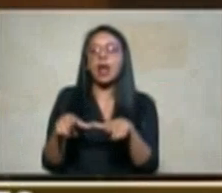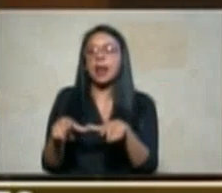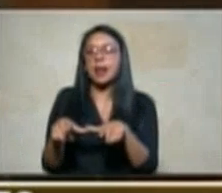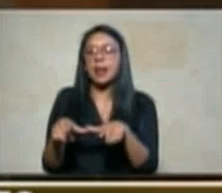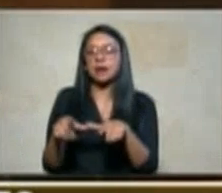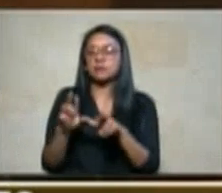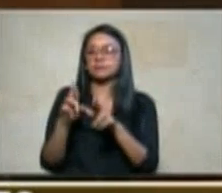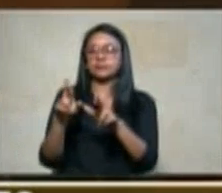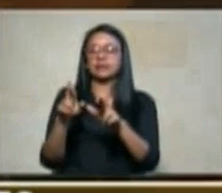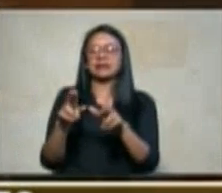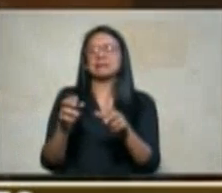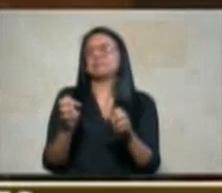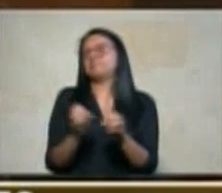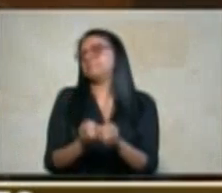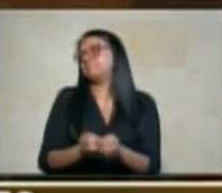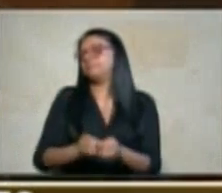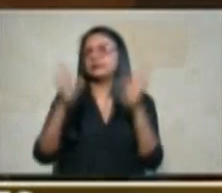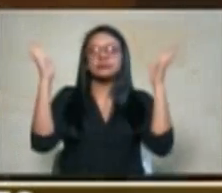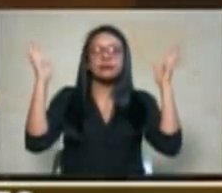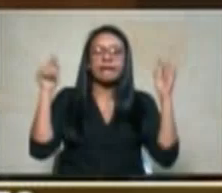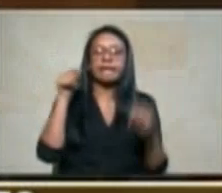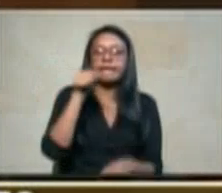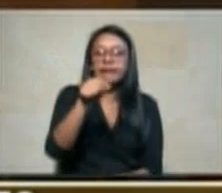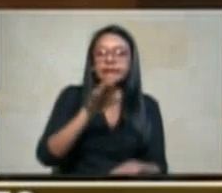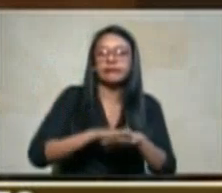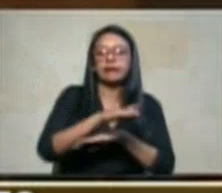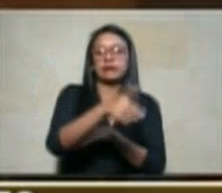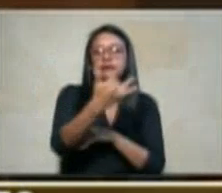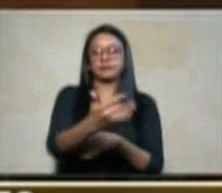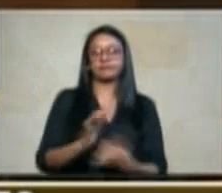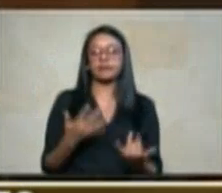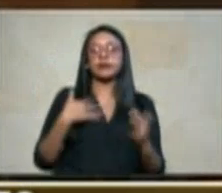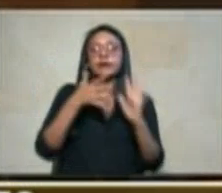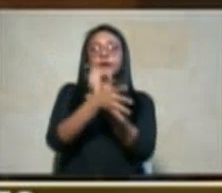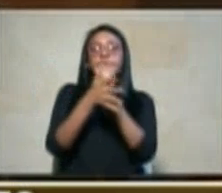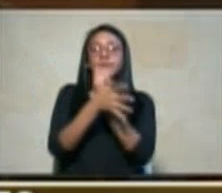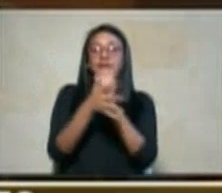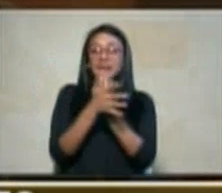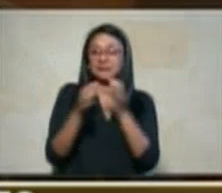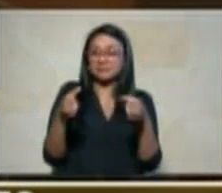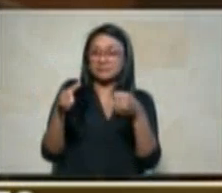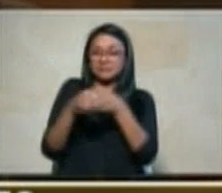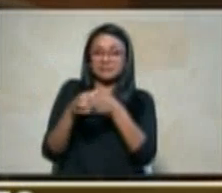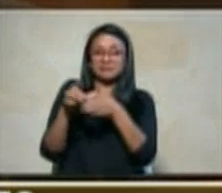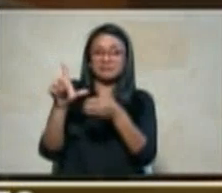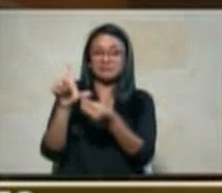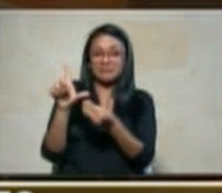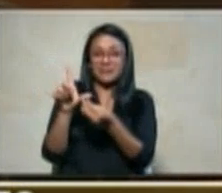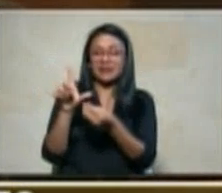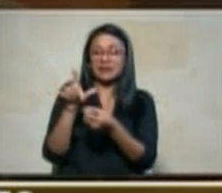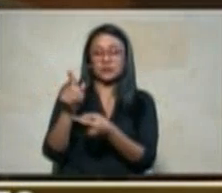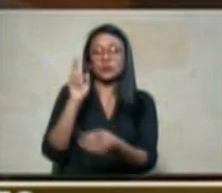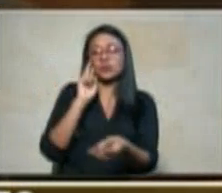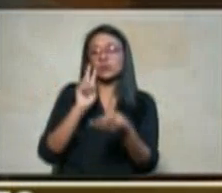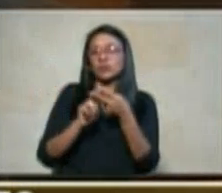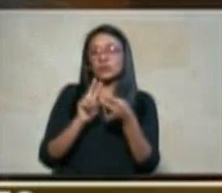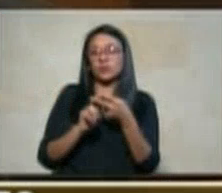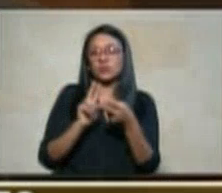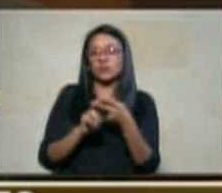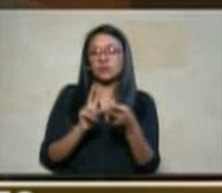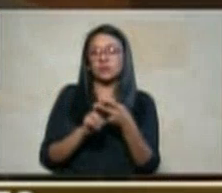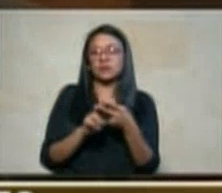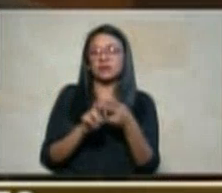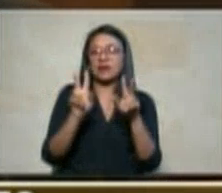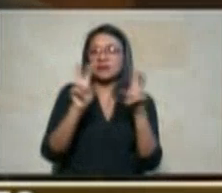Ese fue el gran detonante. Y quiero contarles hoy a los amigos del Partido Liberal, ustedes de pronto no conocen